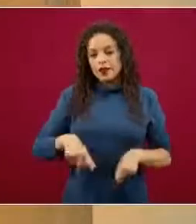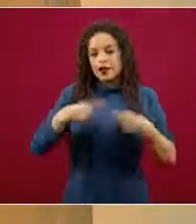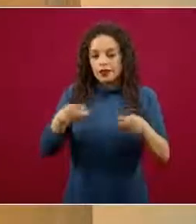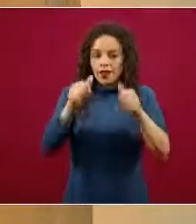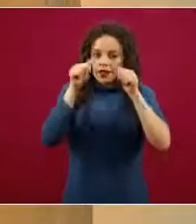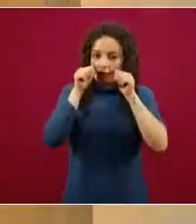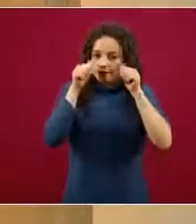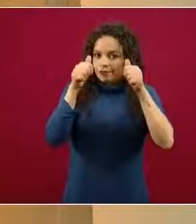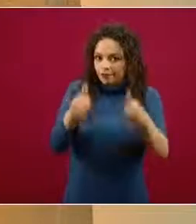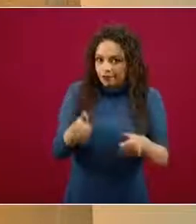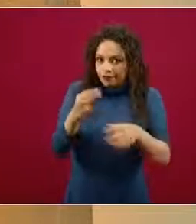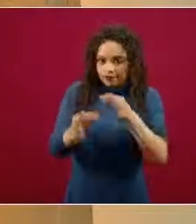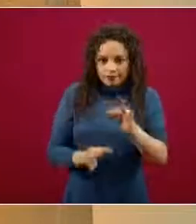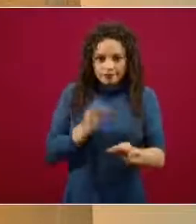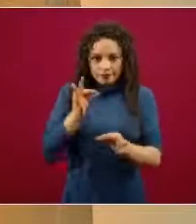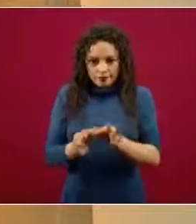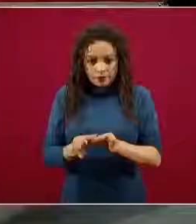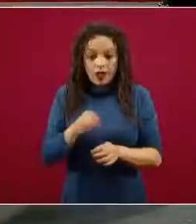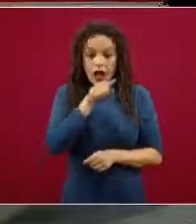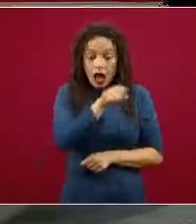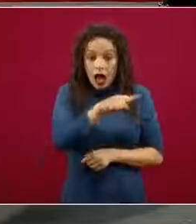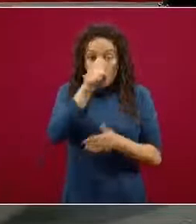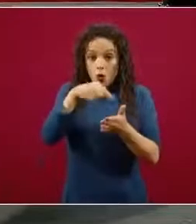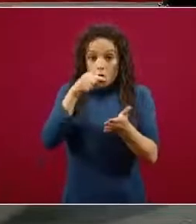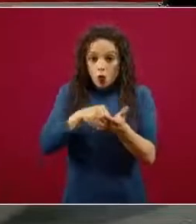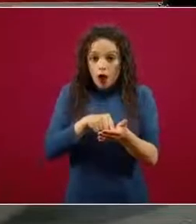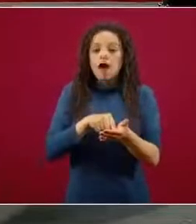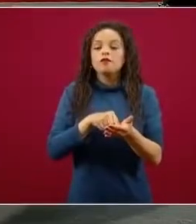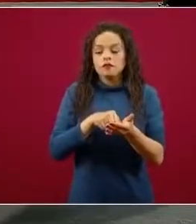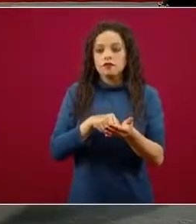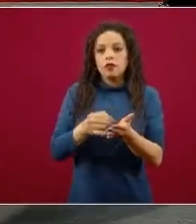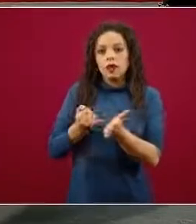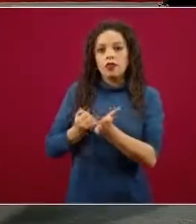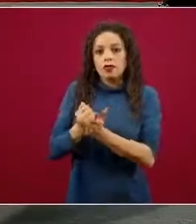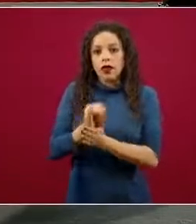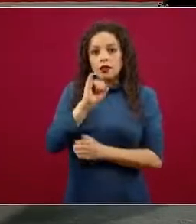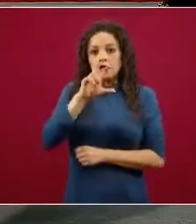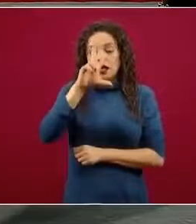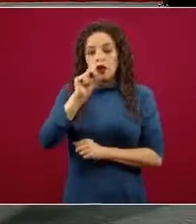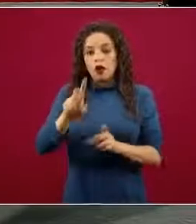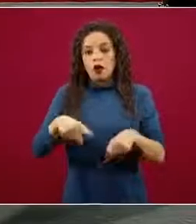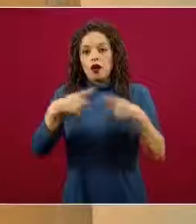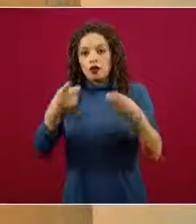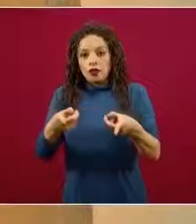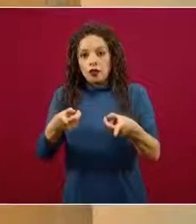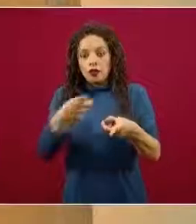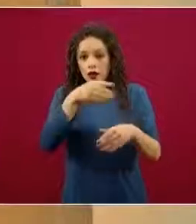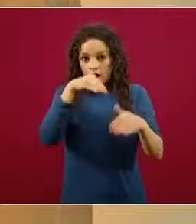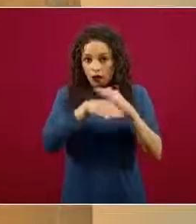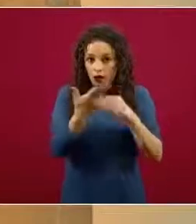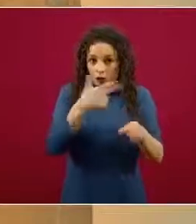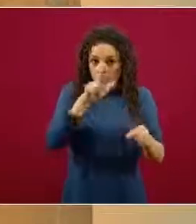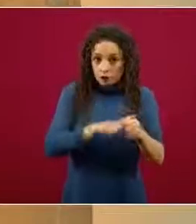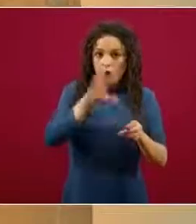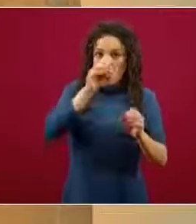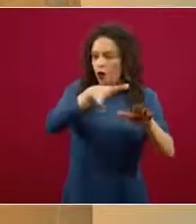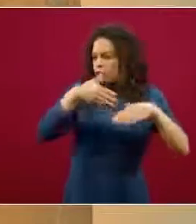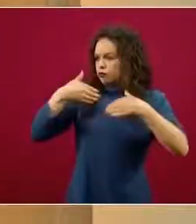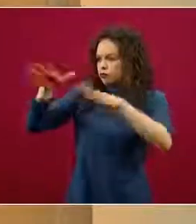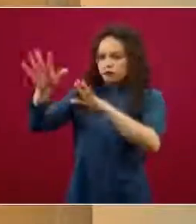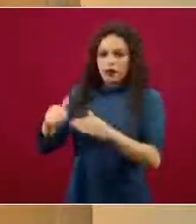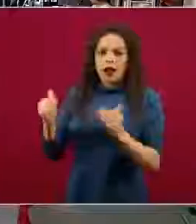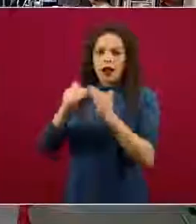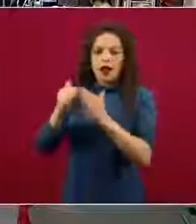adecuada, en donde se decidirá si requieres de hospitalización o si puedes regresar a casa a